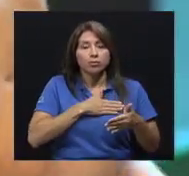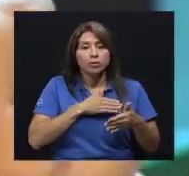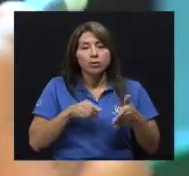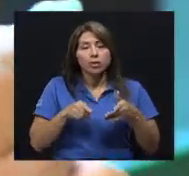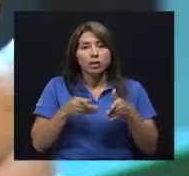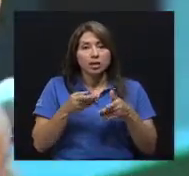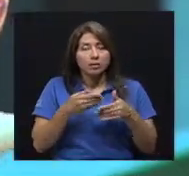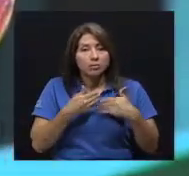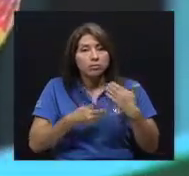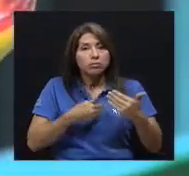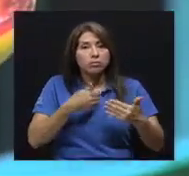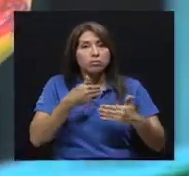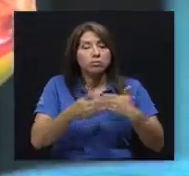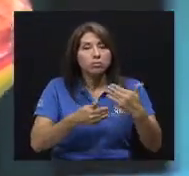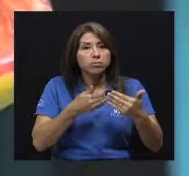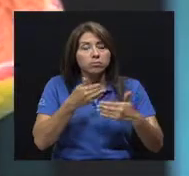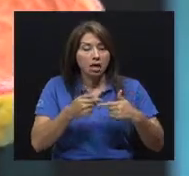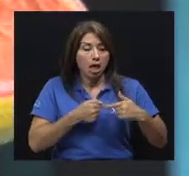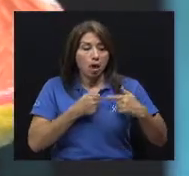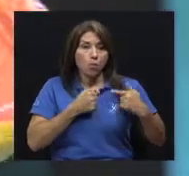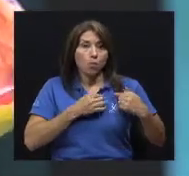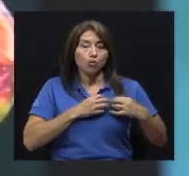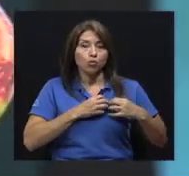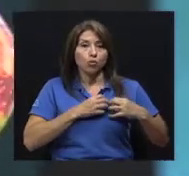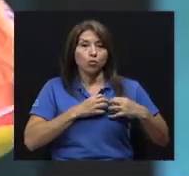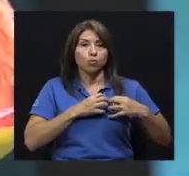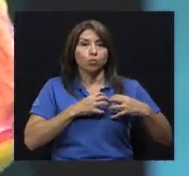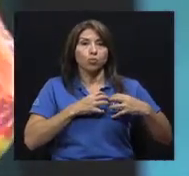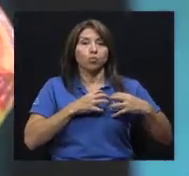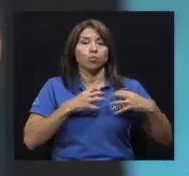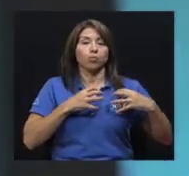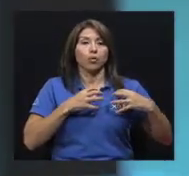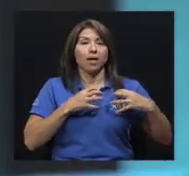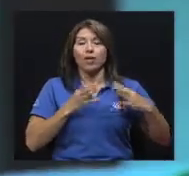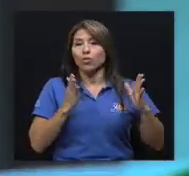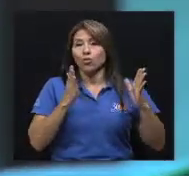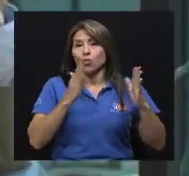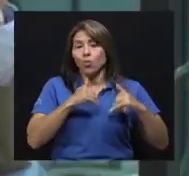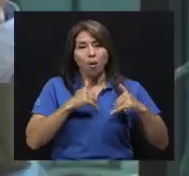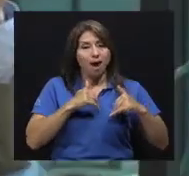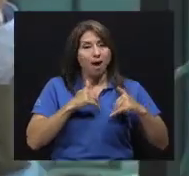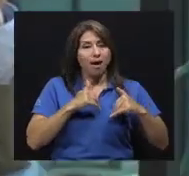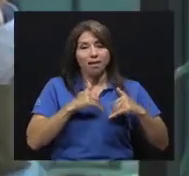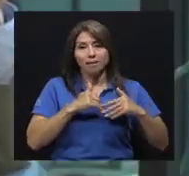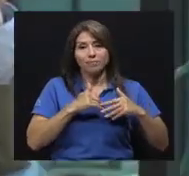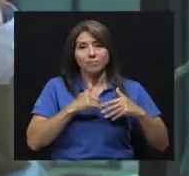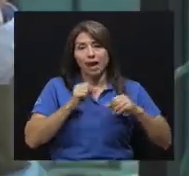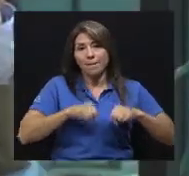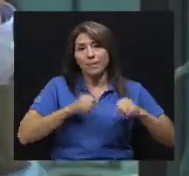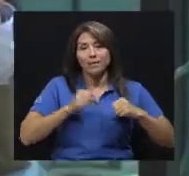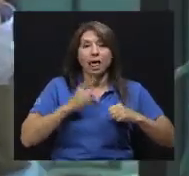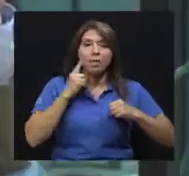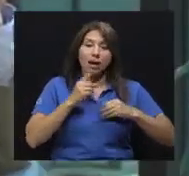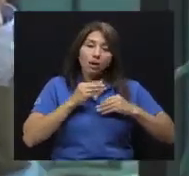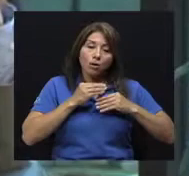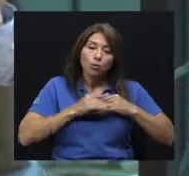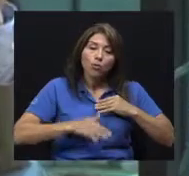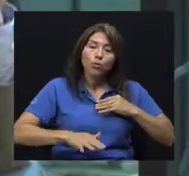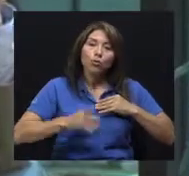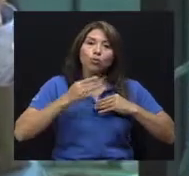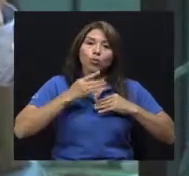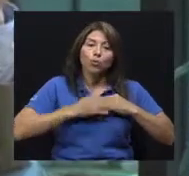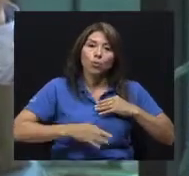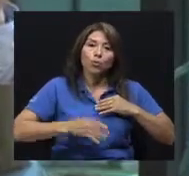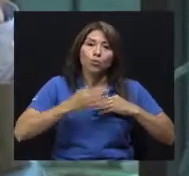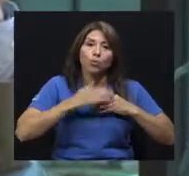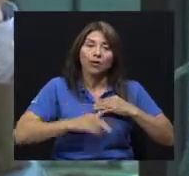más grande de lo normal, y crónicamente pierde la capacidad de bombear sangre. Eso se llama insuficiencia cardíaca. Y es una